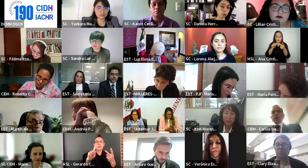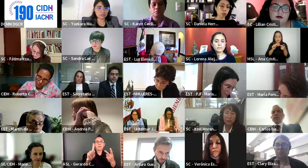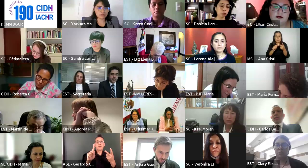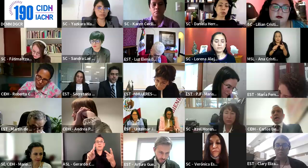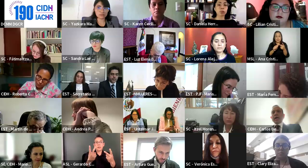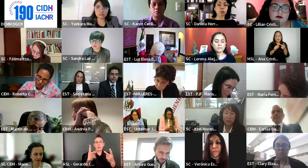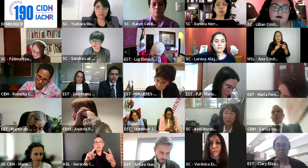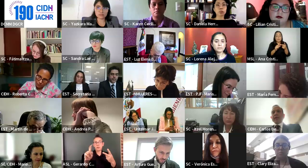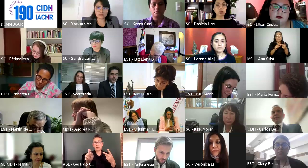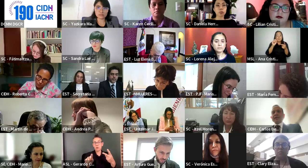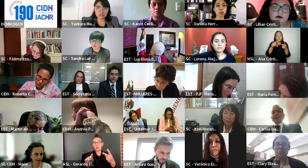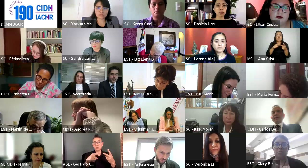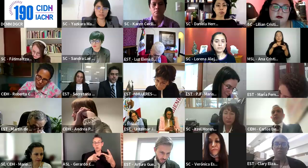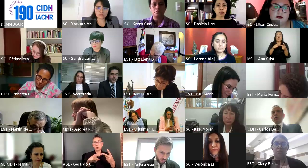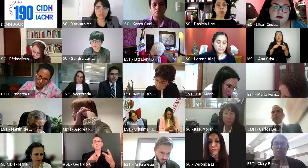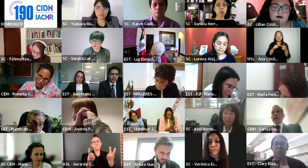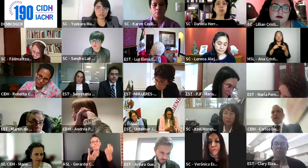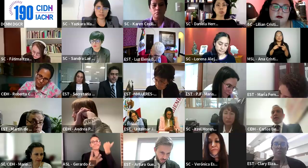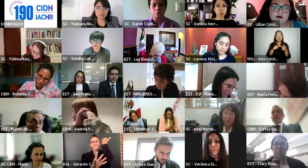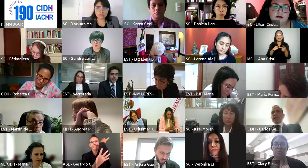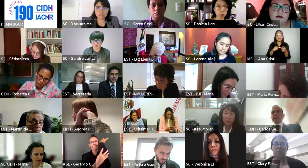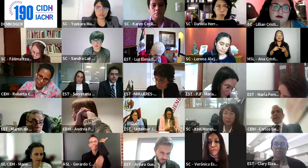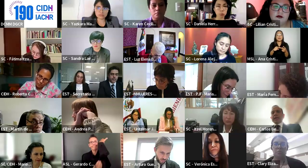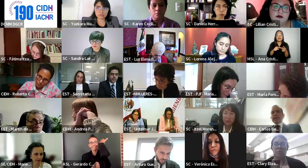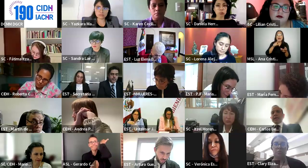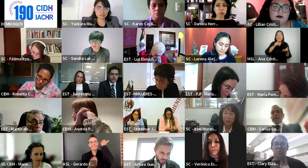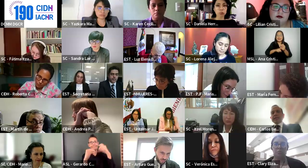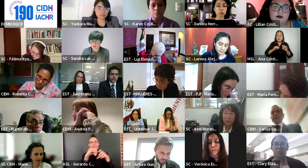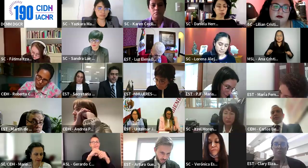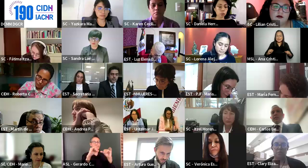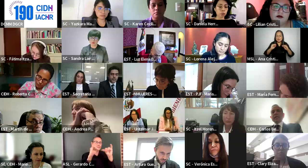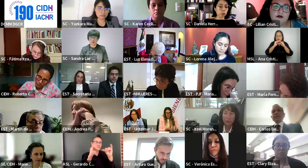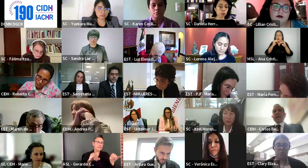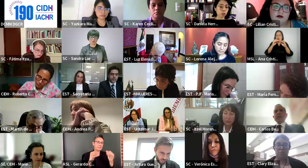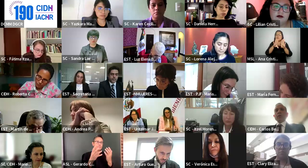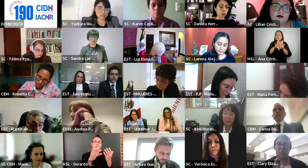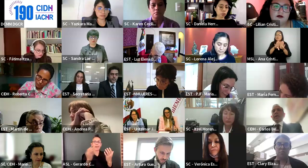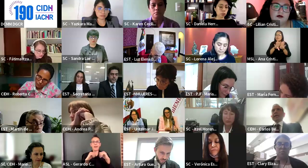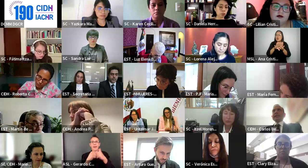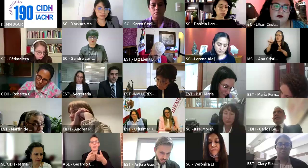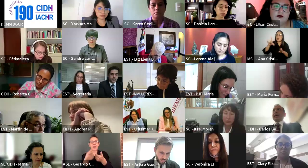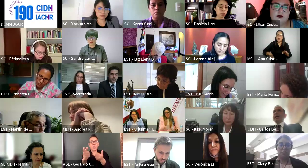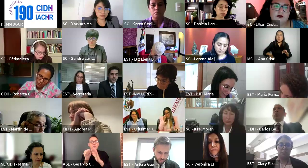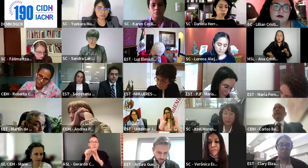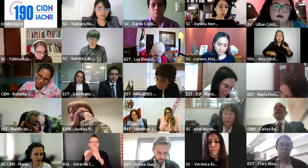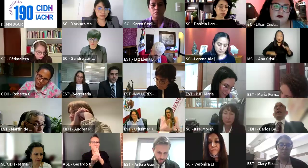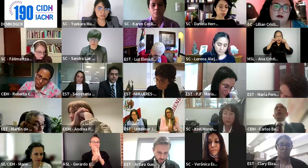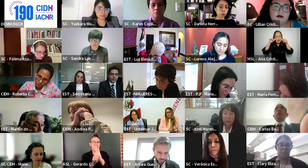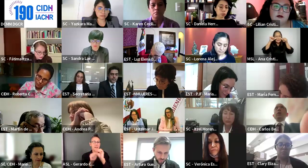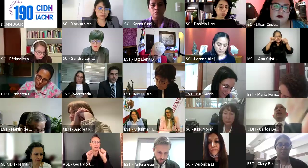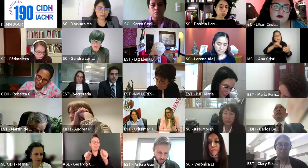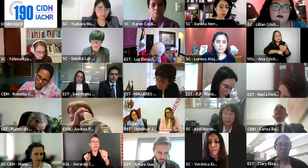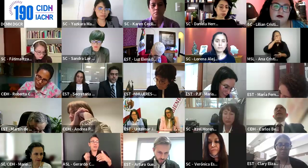con la pobreza estructural. En la intervención del Estado se da cuenta